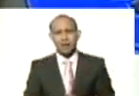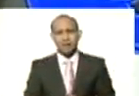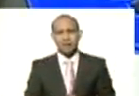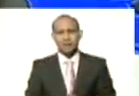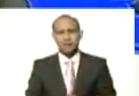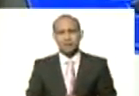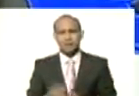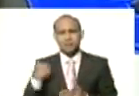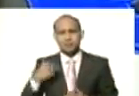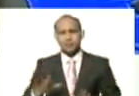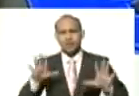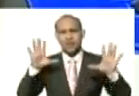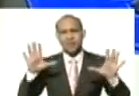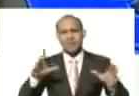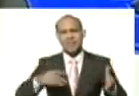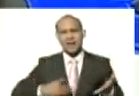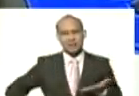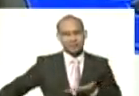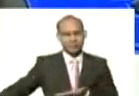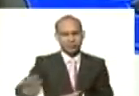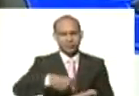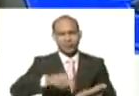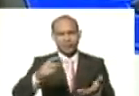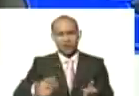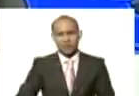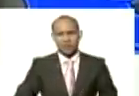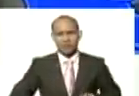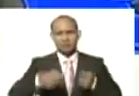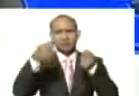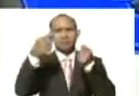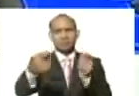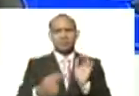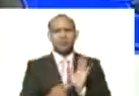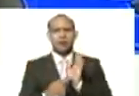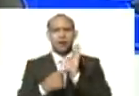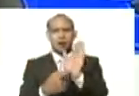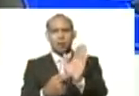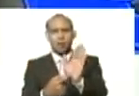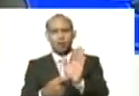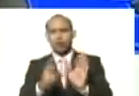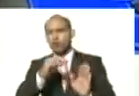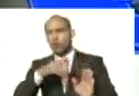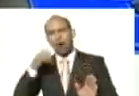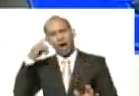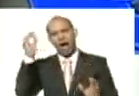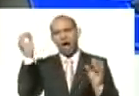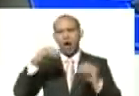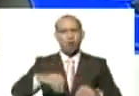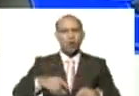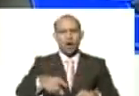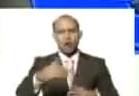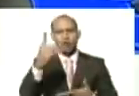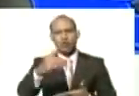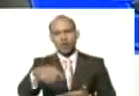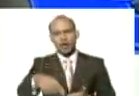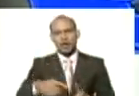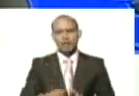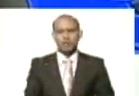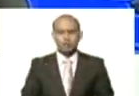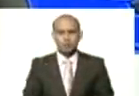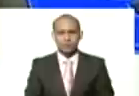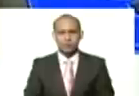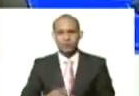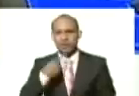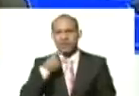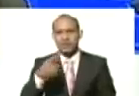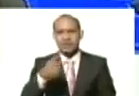Yo llevé 10 millones de firmas del pueblo de Venezuela para demostrarle a Obama el repudio nacional a ese decreto,